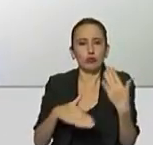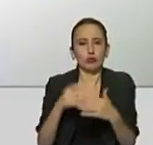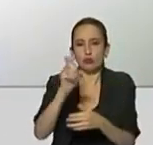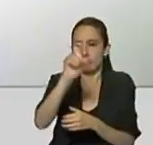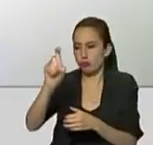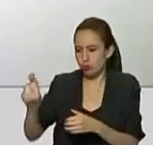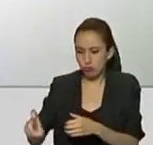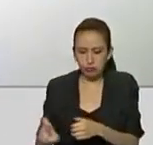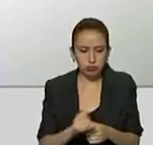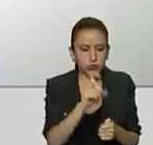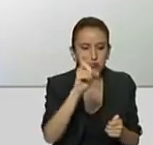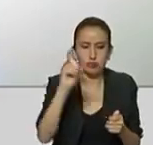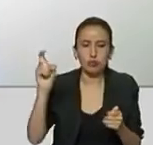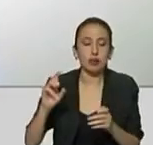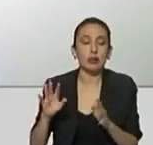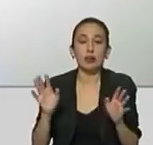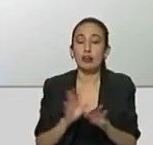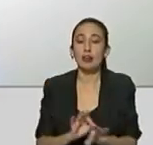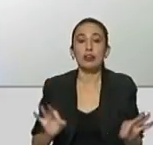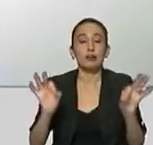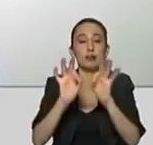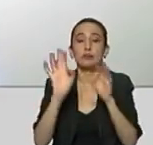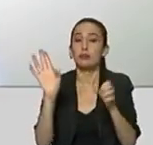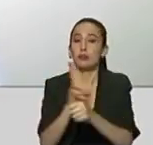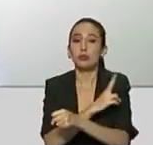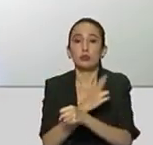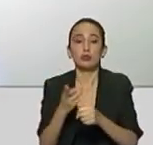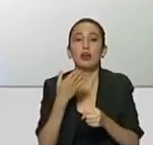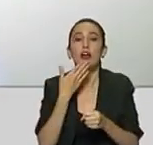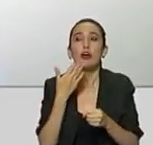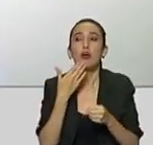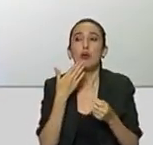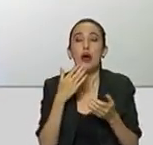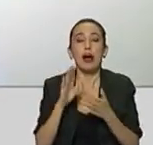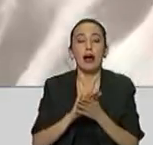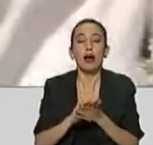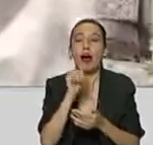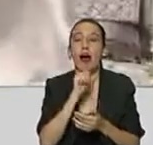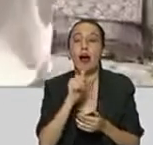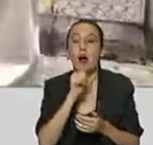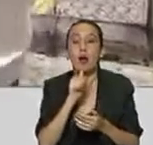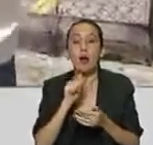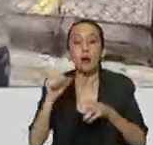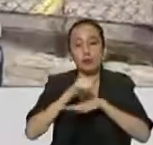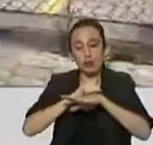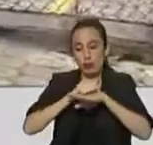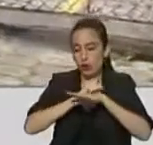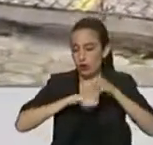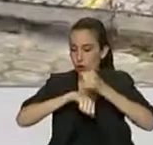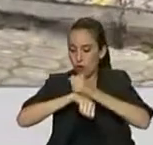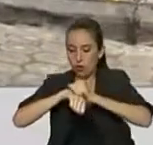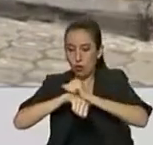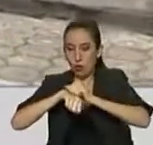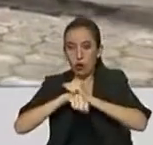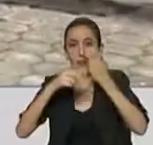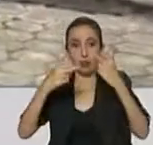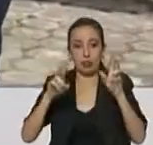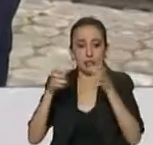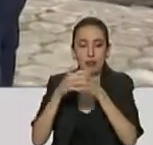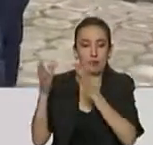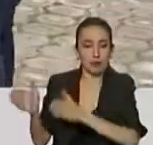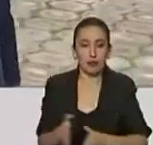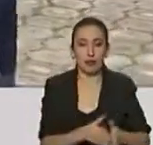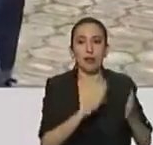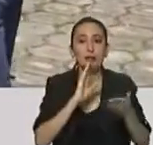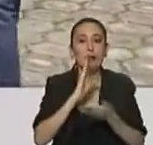y tenemos que utilizar básicamente una solución de agua con jabón. También hay personas que han cumplido a rajatabla la disposición y